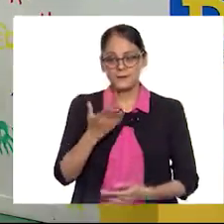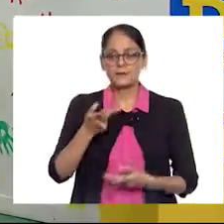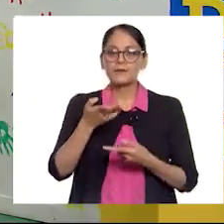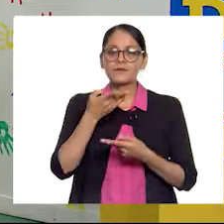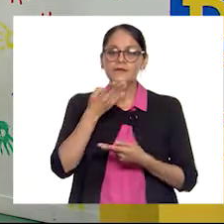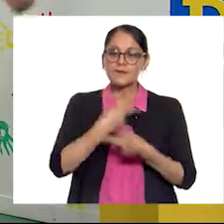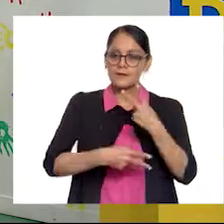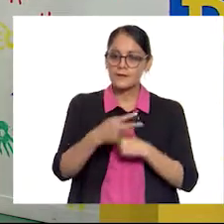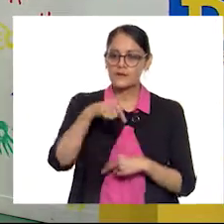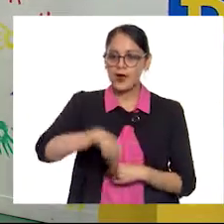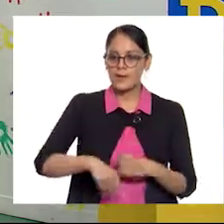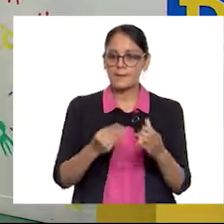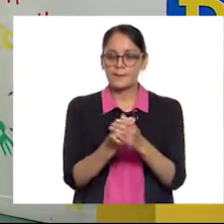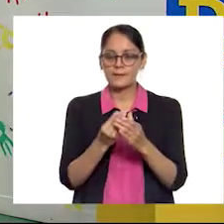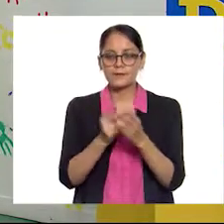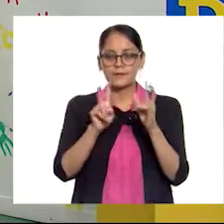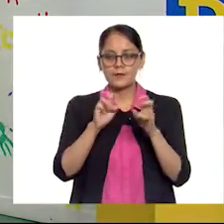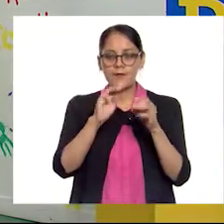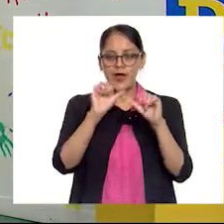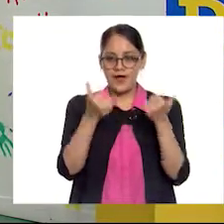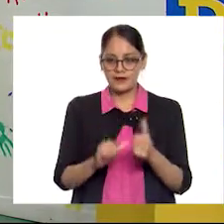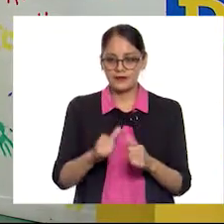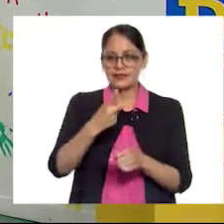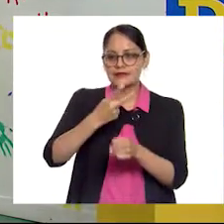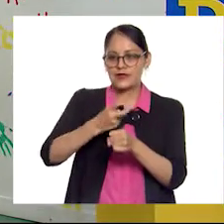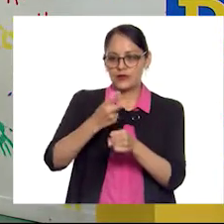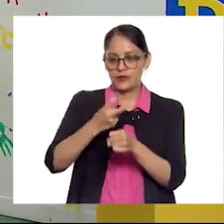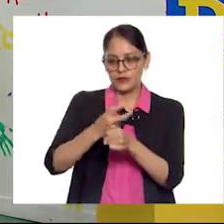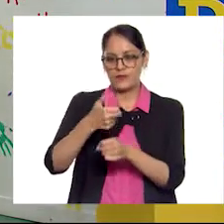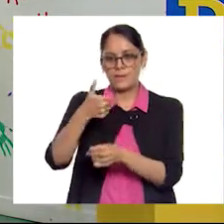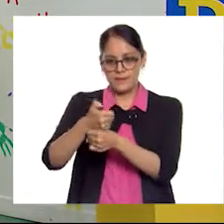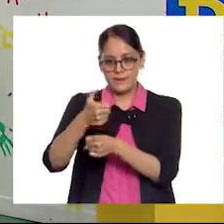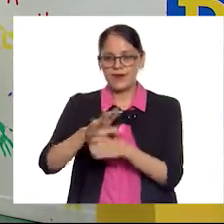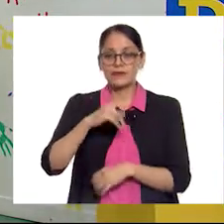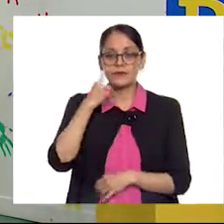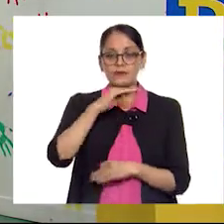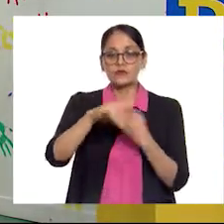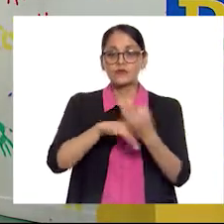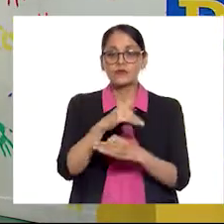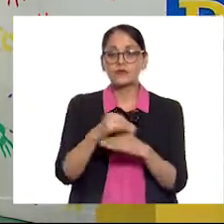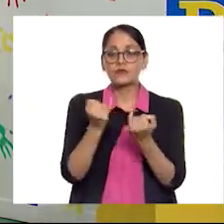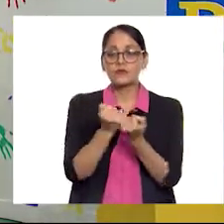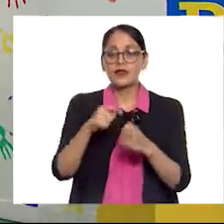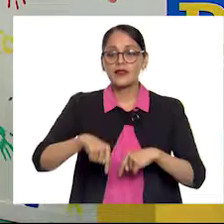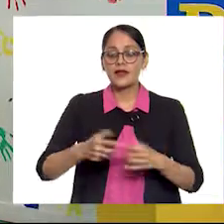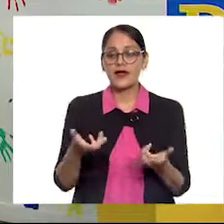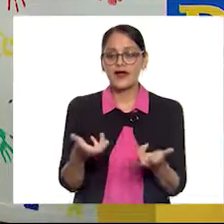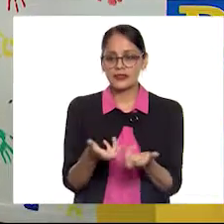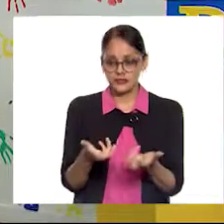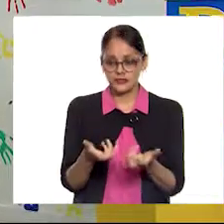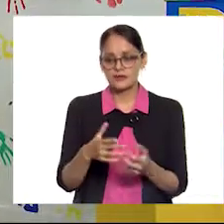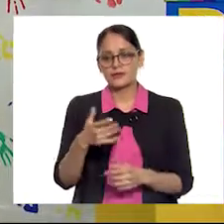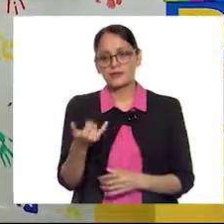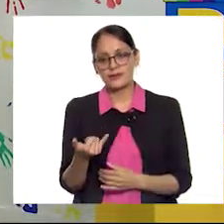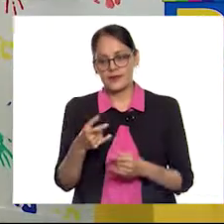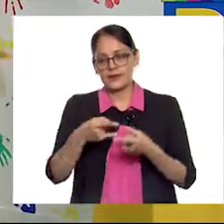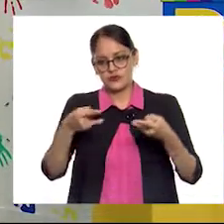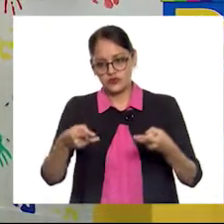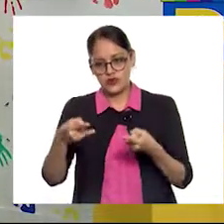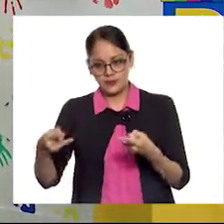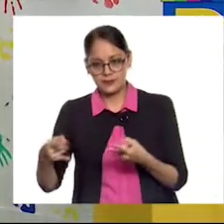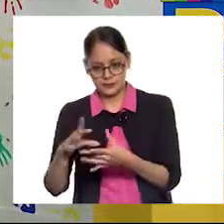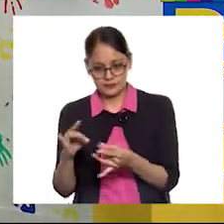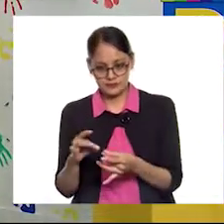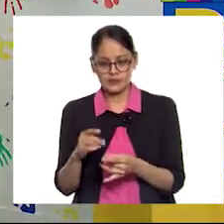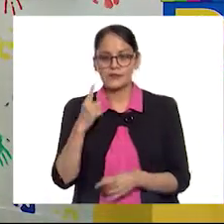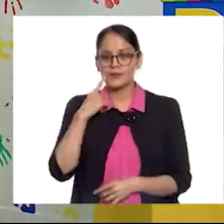a nuestra clase de artes del segundo grado de primaria. El tema del día de hoy se llama acciones y relatos. Y para eso, pues